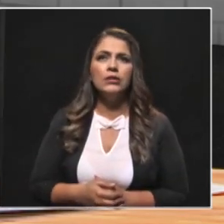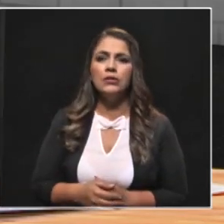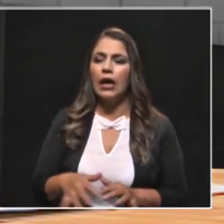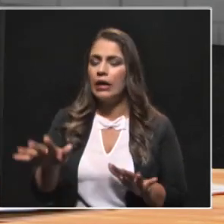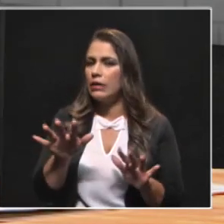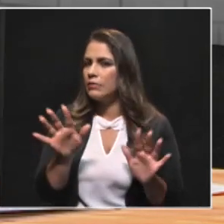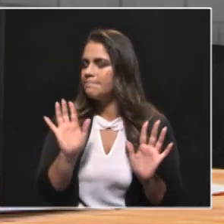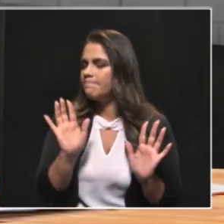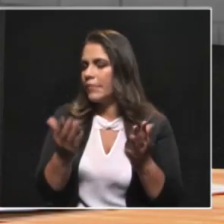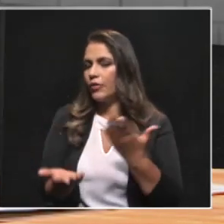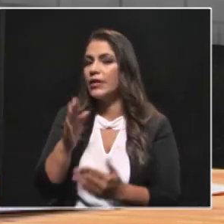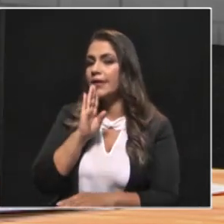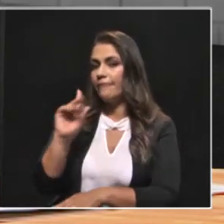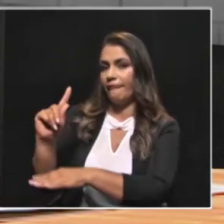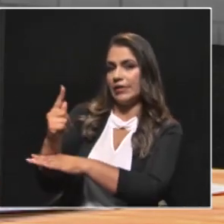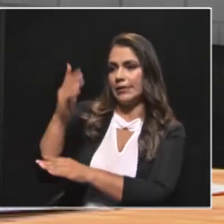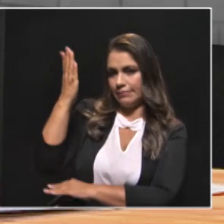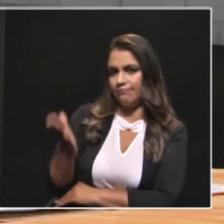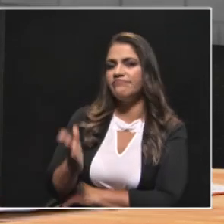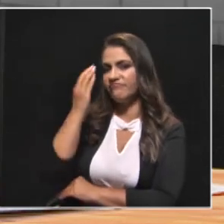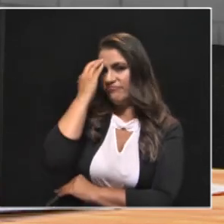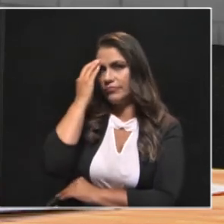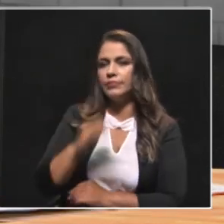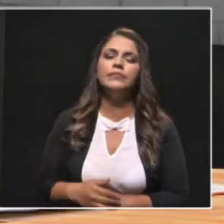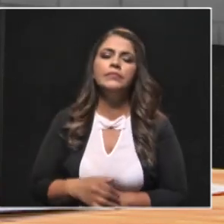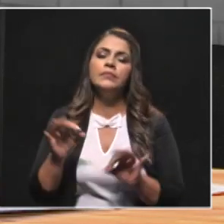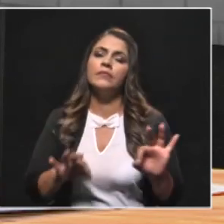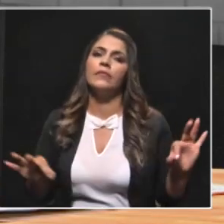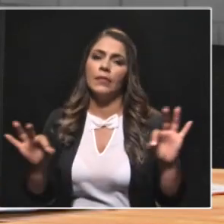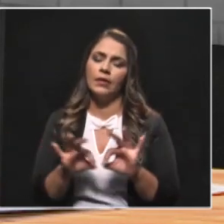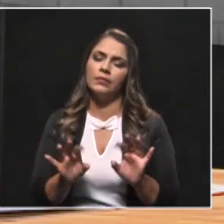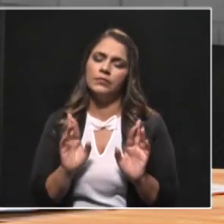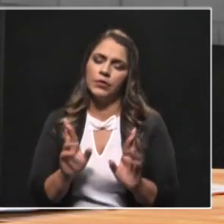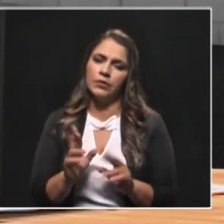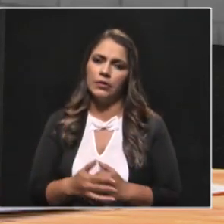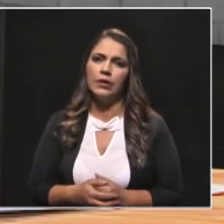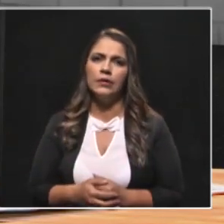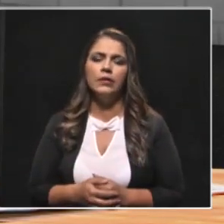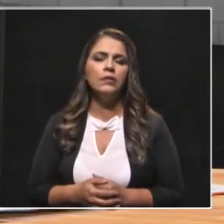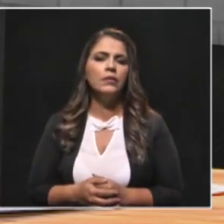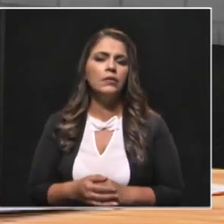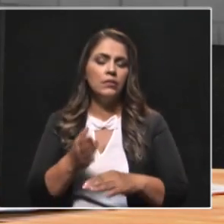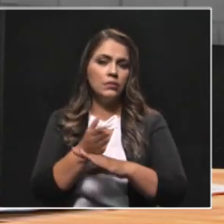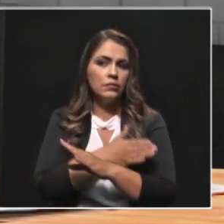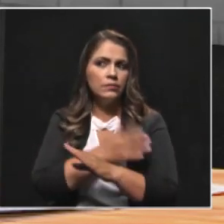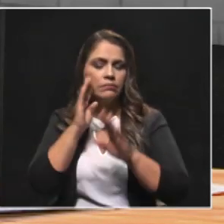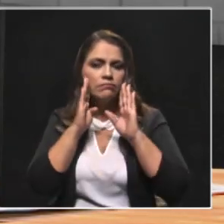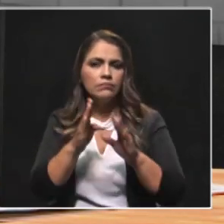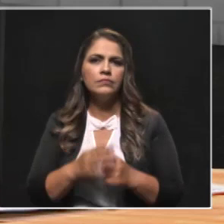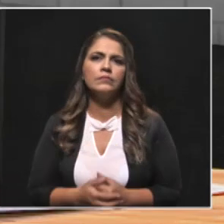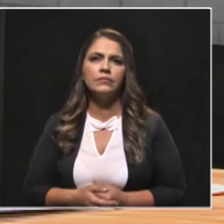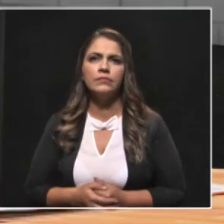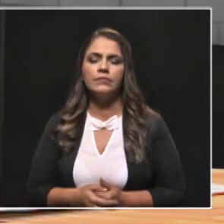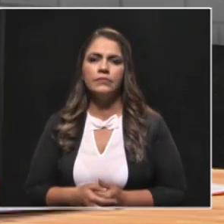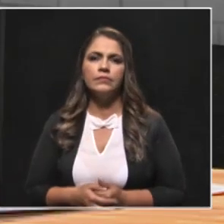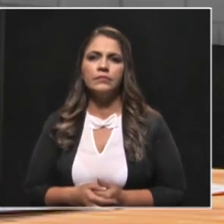un delito. Ellos son los llamados a definir eso y sería muy importante que atiendan estas alertas tempranas con